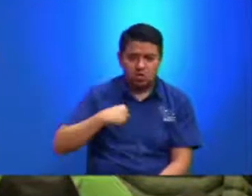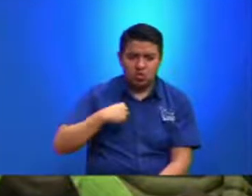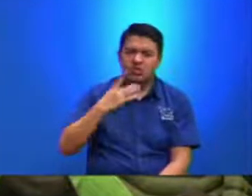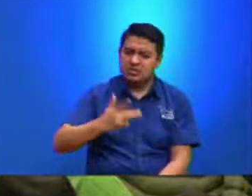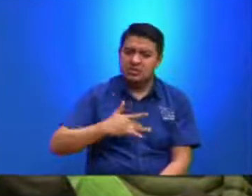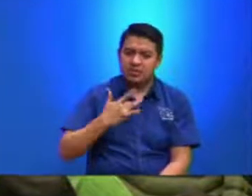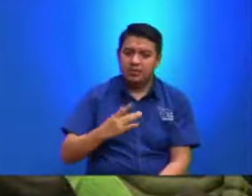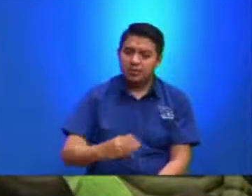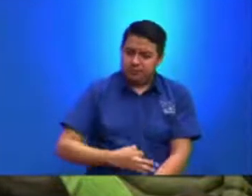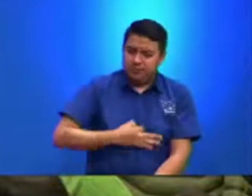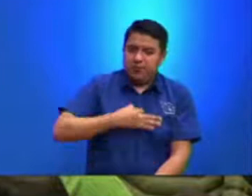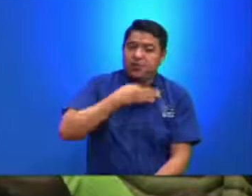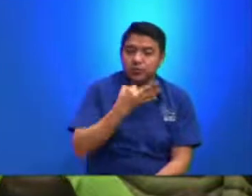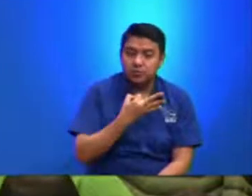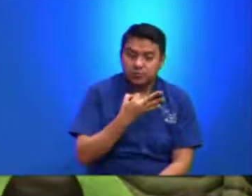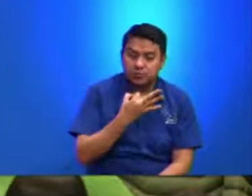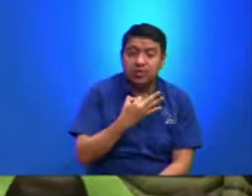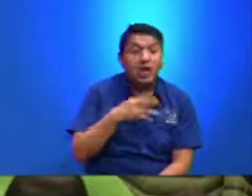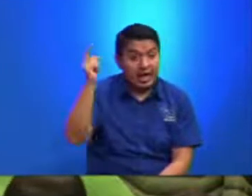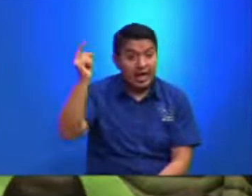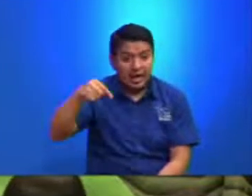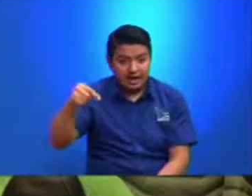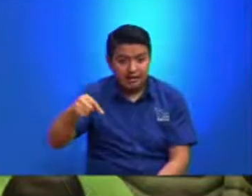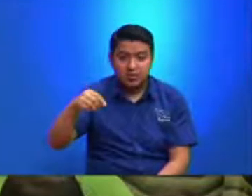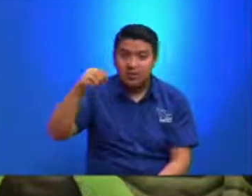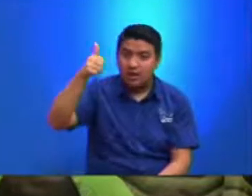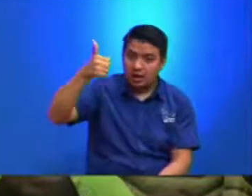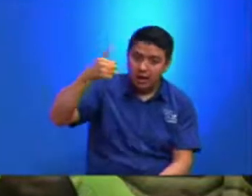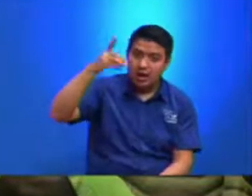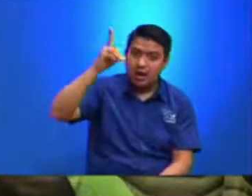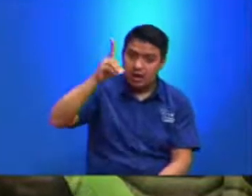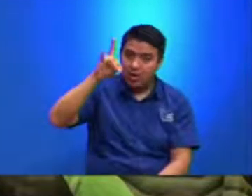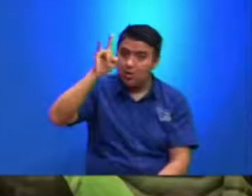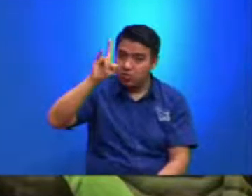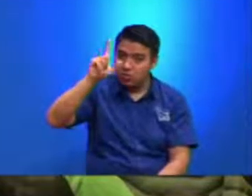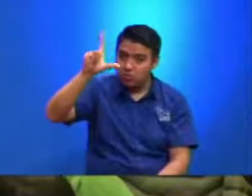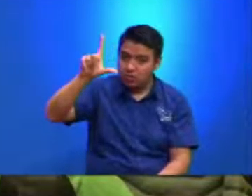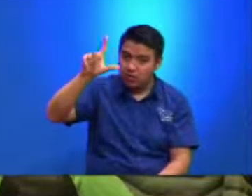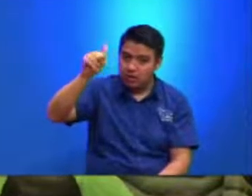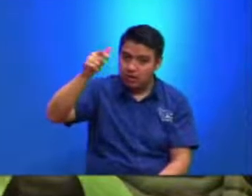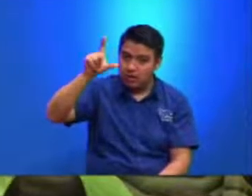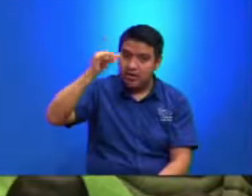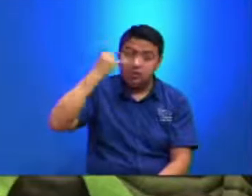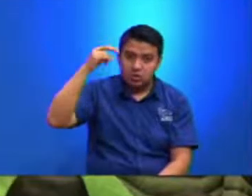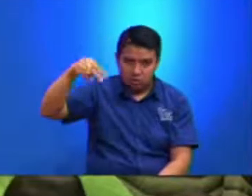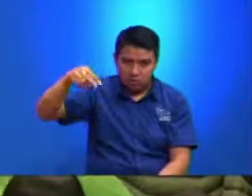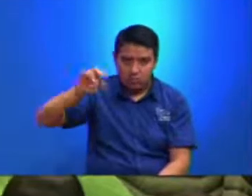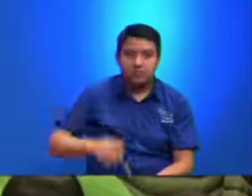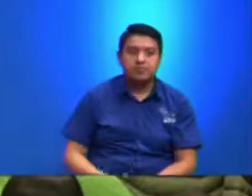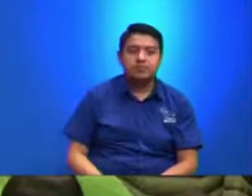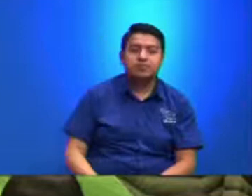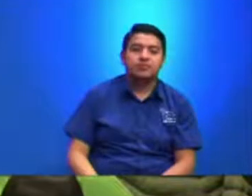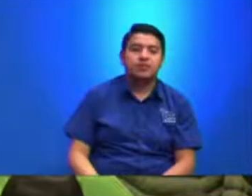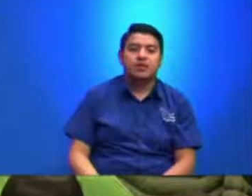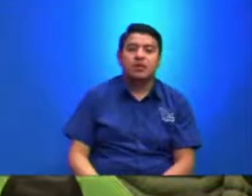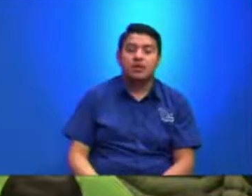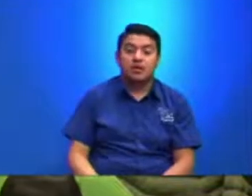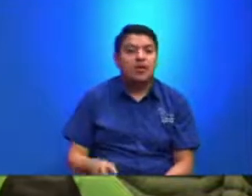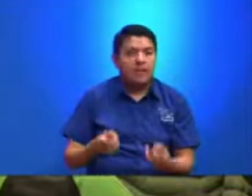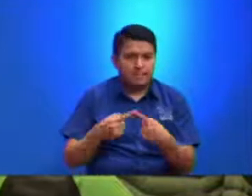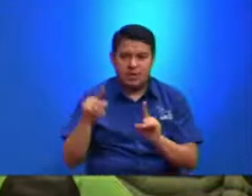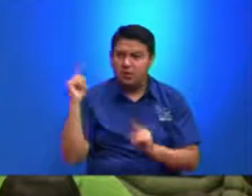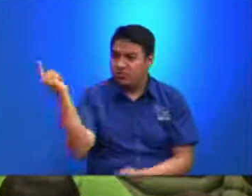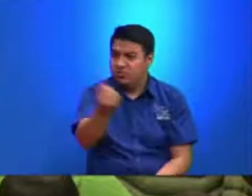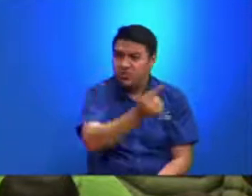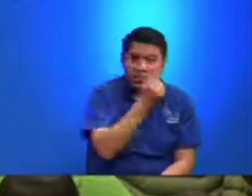¿no se recuerda de ese personaje de los poliboses? que decía, soy tan perfecto, ya lo sé,